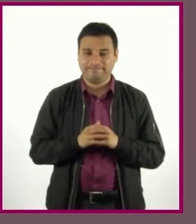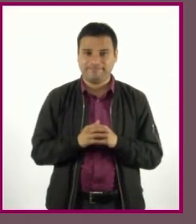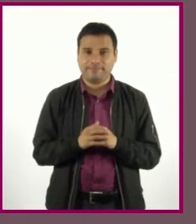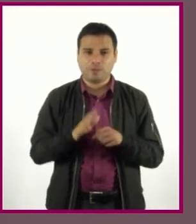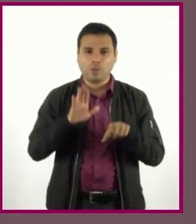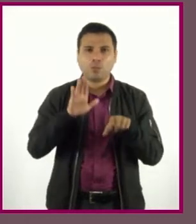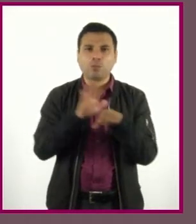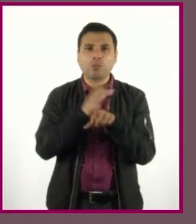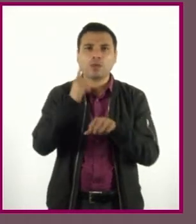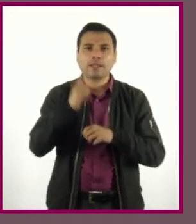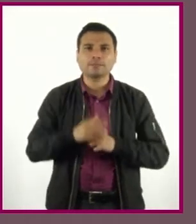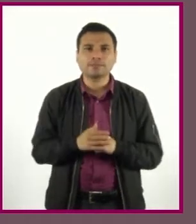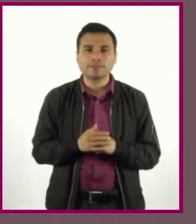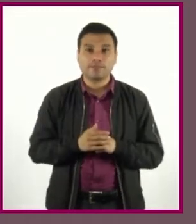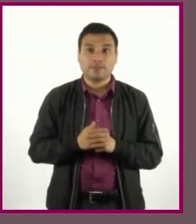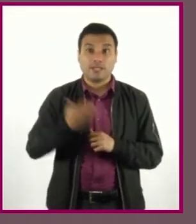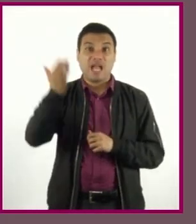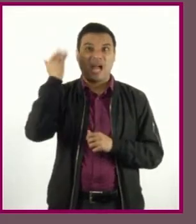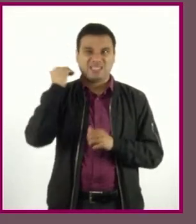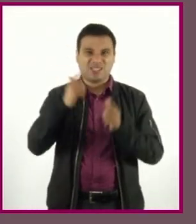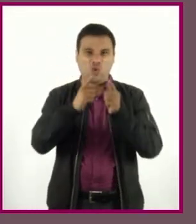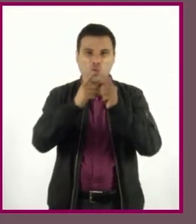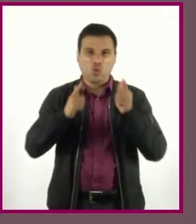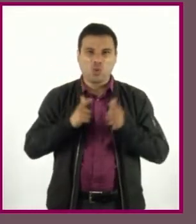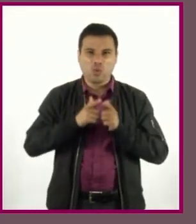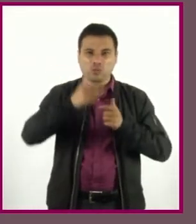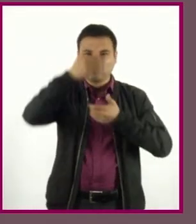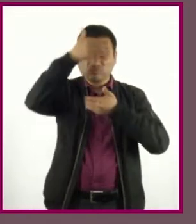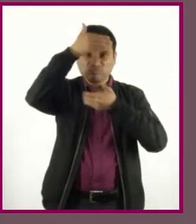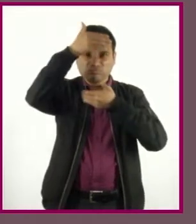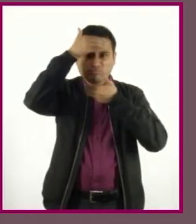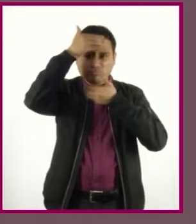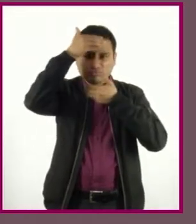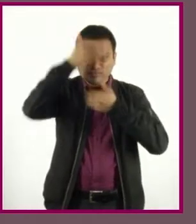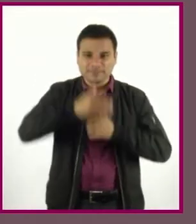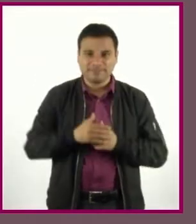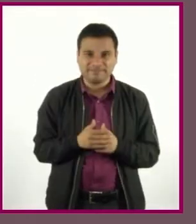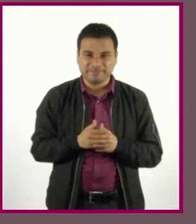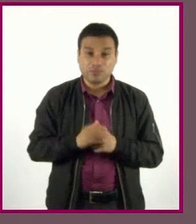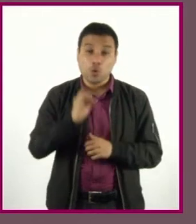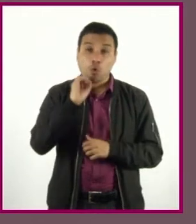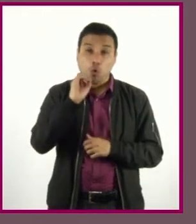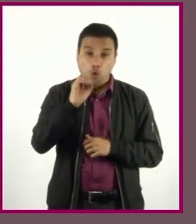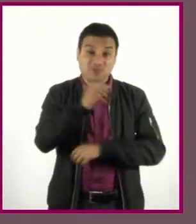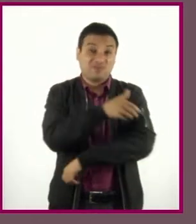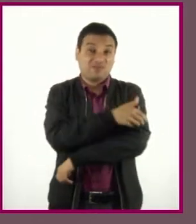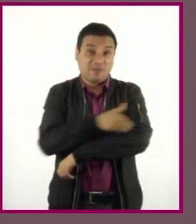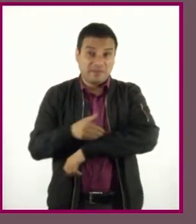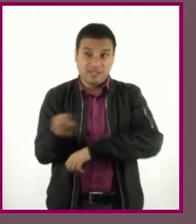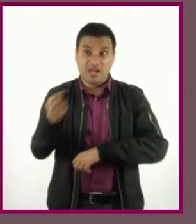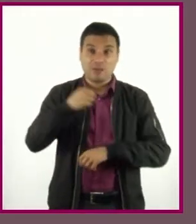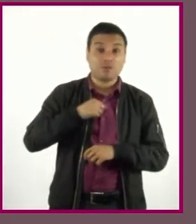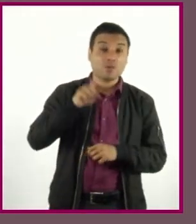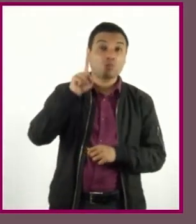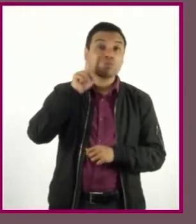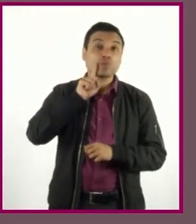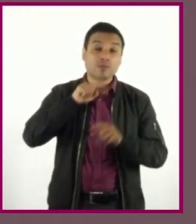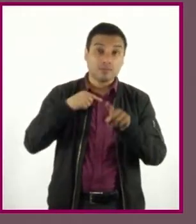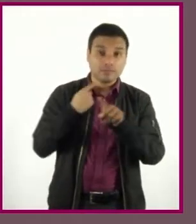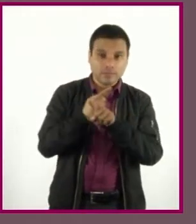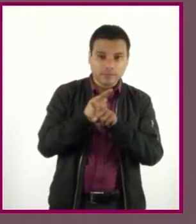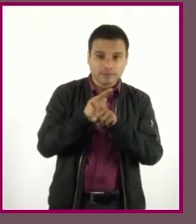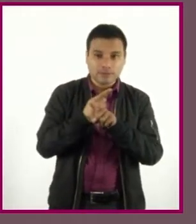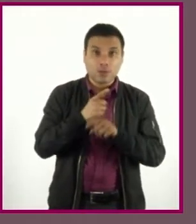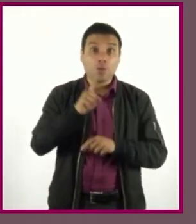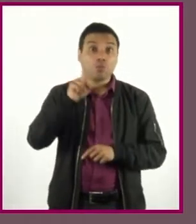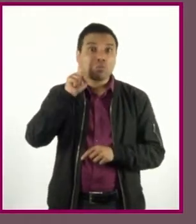abusos sexuales que sufrían por estos grupos, e incluso por sus mismos familiares, muchas mujeres kurdas decidieron tomar las armas